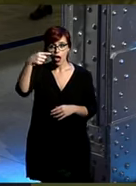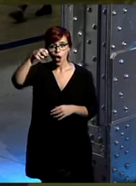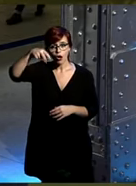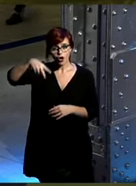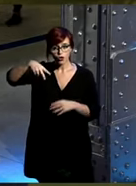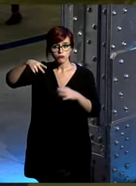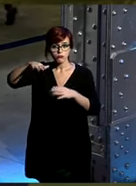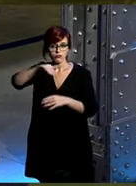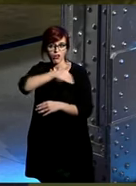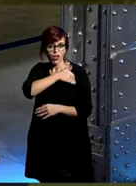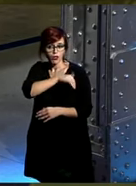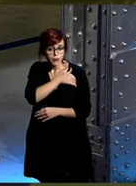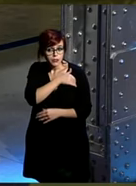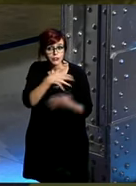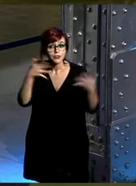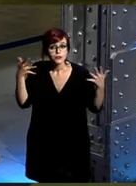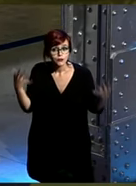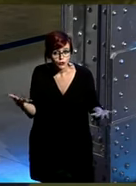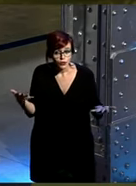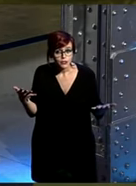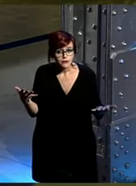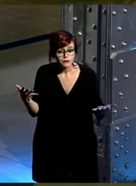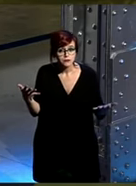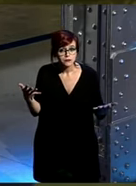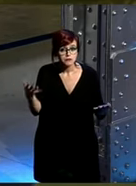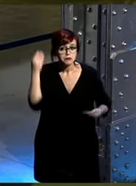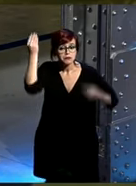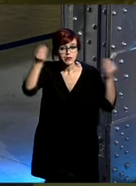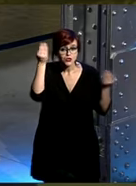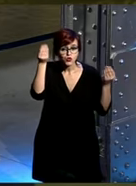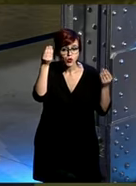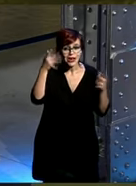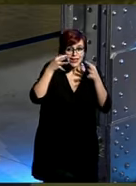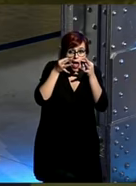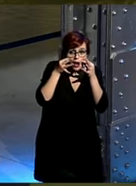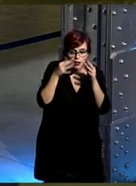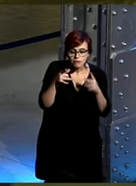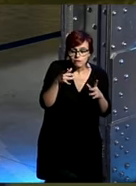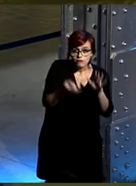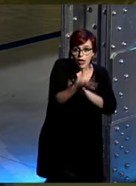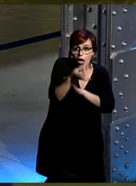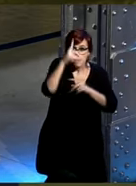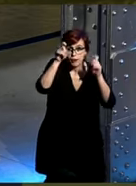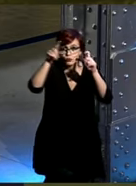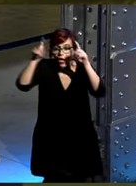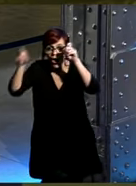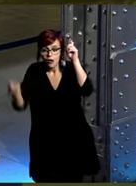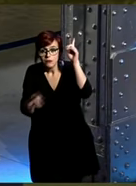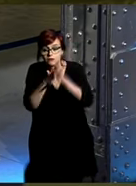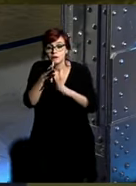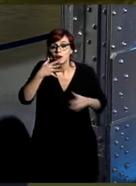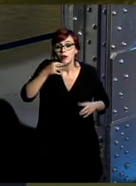que me gusta pensar que tenemos por ahora muchas más preguntas que respuestas, pero eso implica que estamos